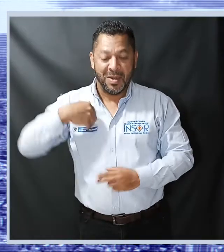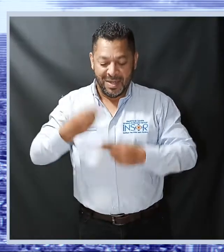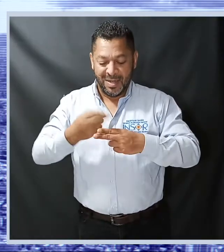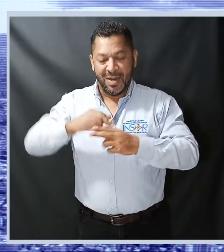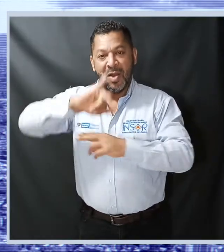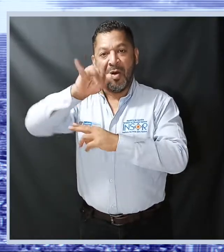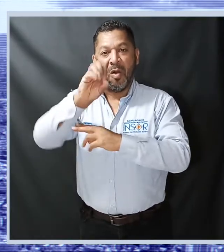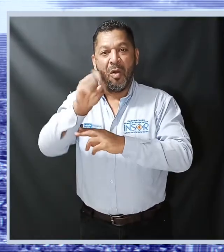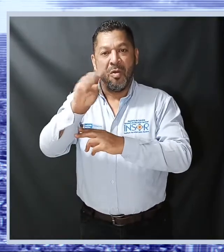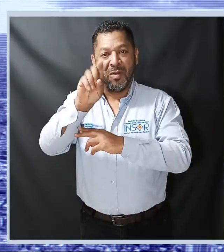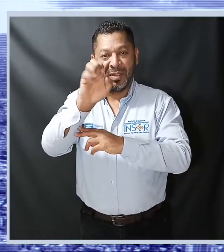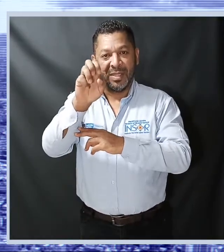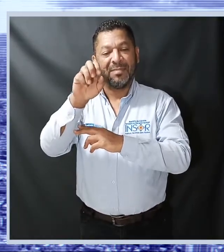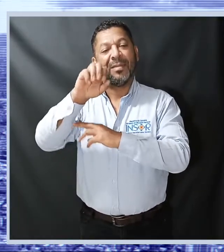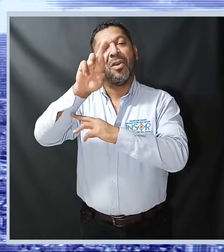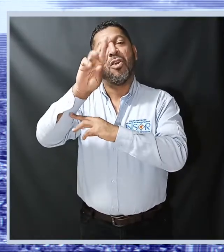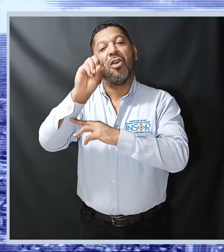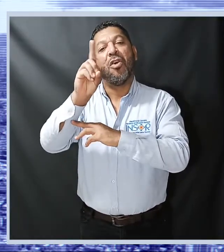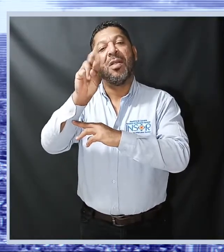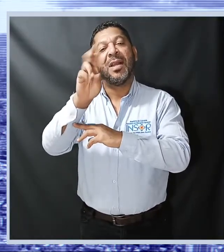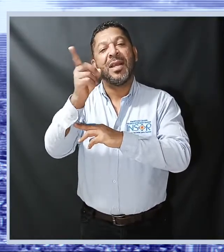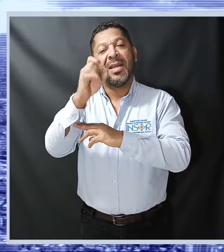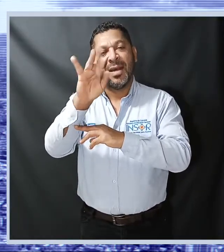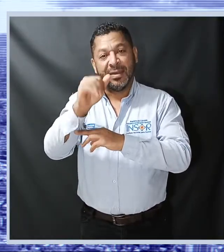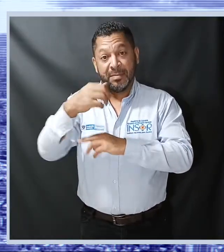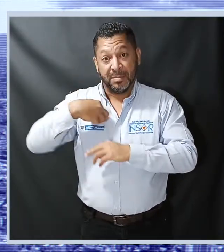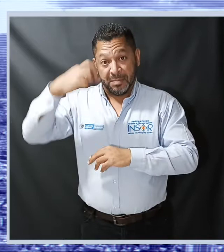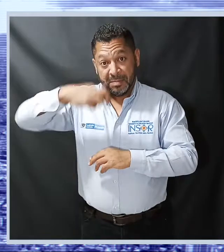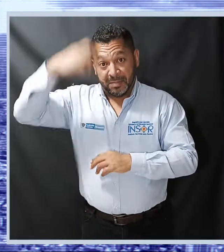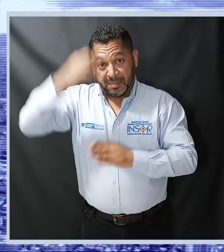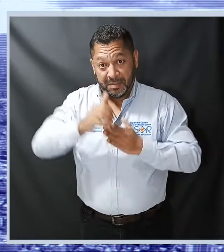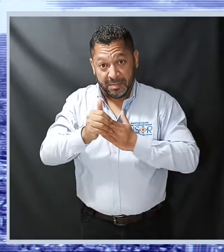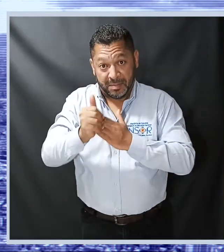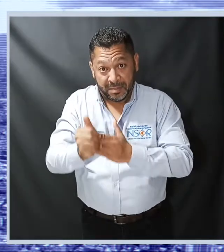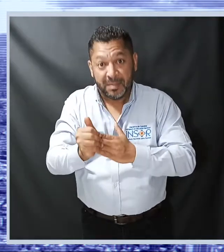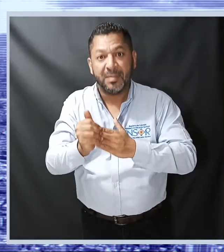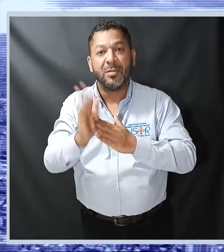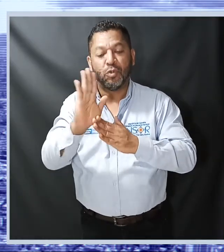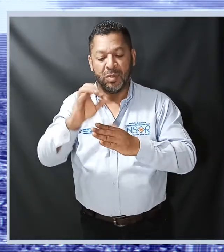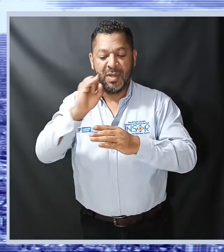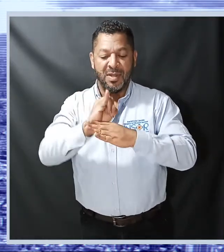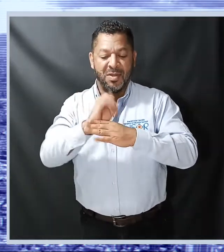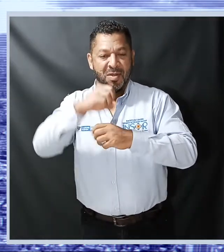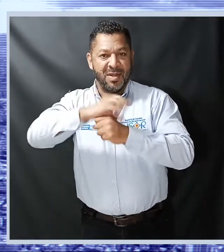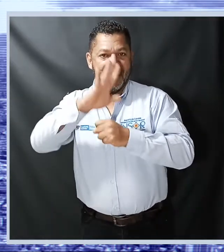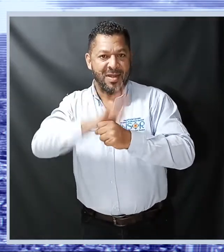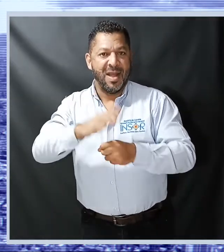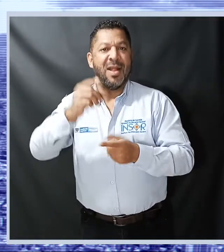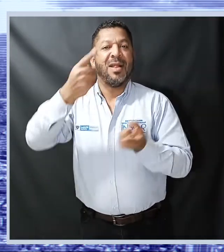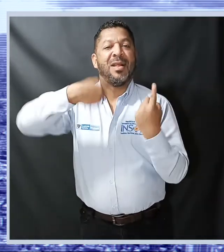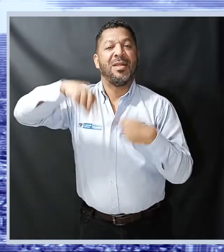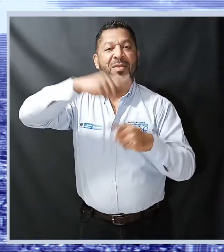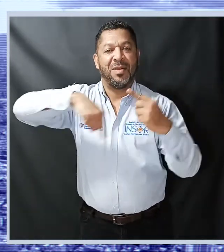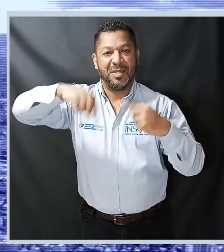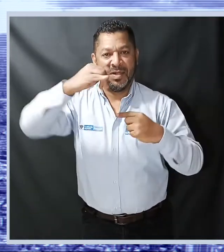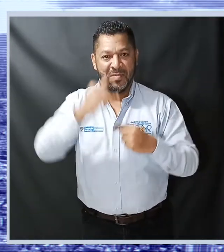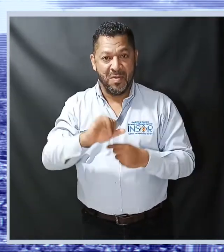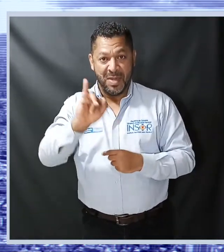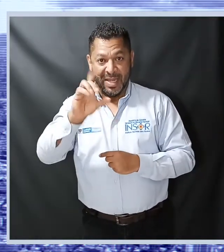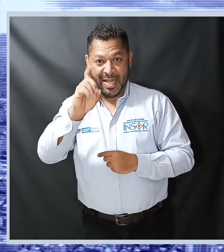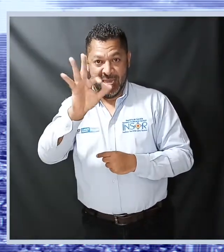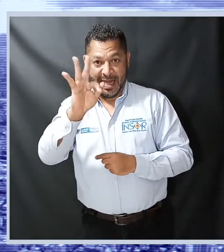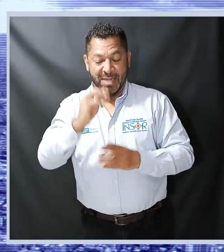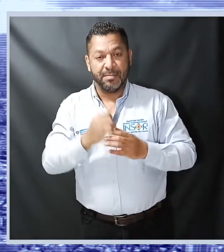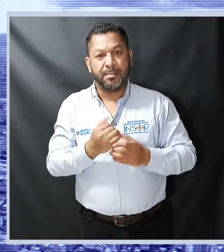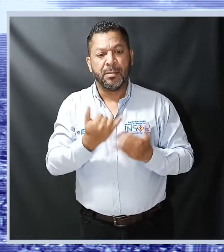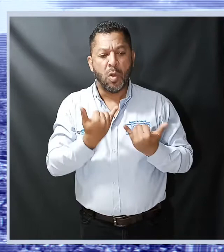Hola, mi nombre es José Francisco Rodríguez, guía profesional de turistas del Instituto Distrital de Turismo IDT.